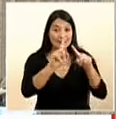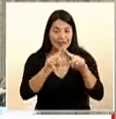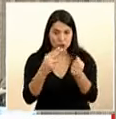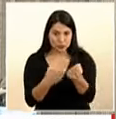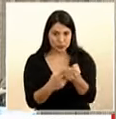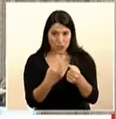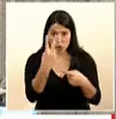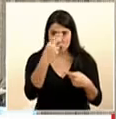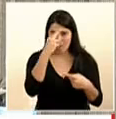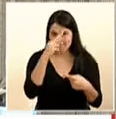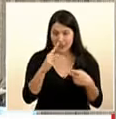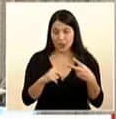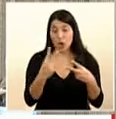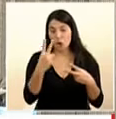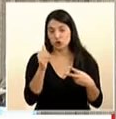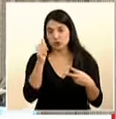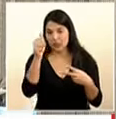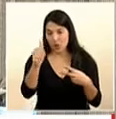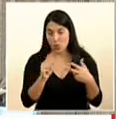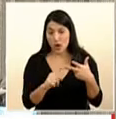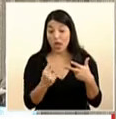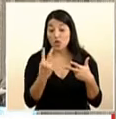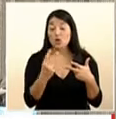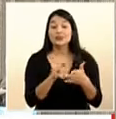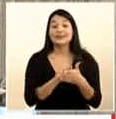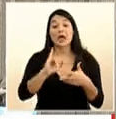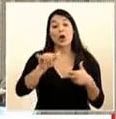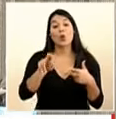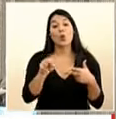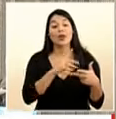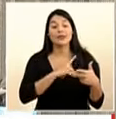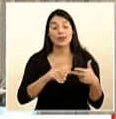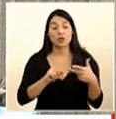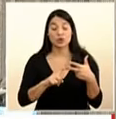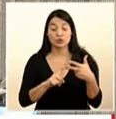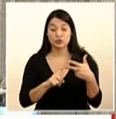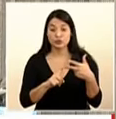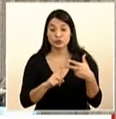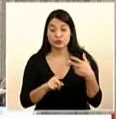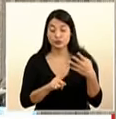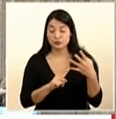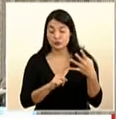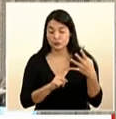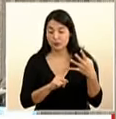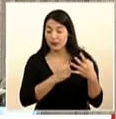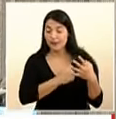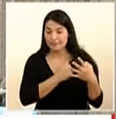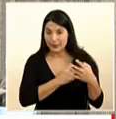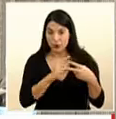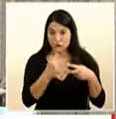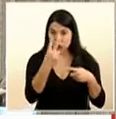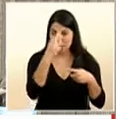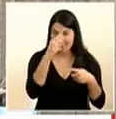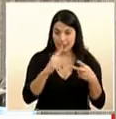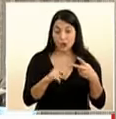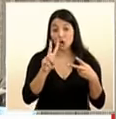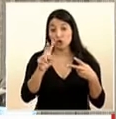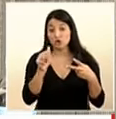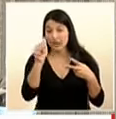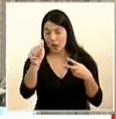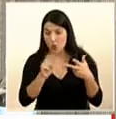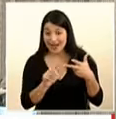en el méxico dos en alajuela 2 en el san juan de dios 2 en el call de perdón 1 perdón 2 en méxico 2 en alajuela